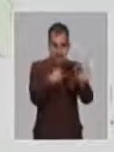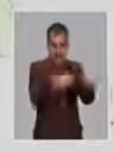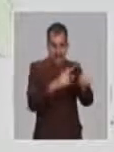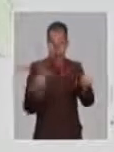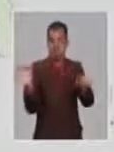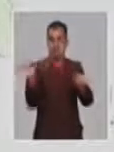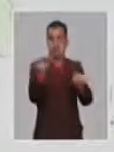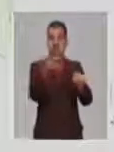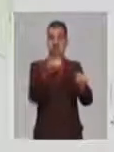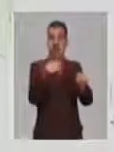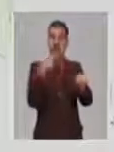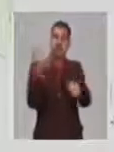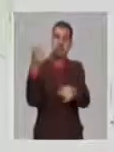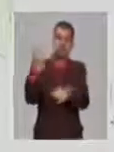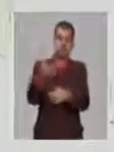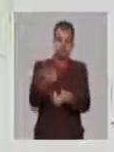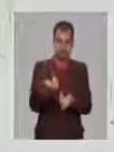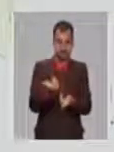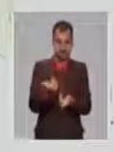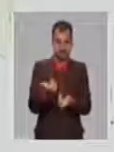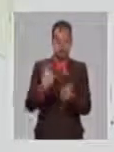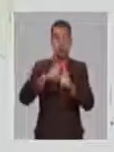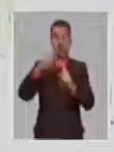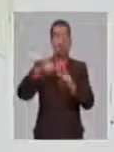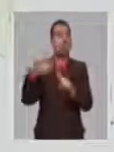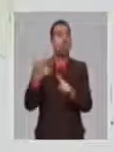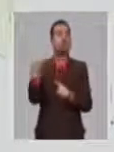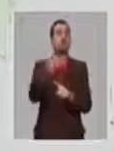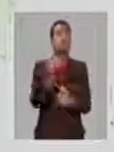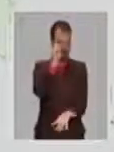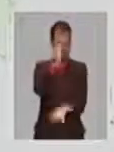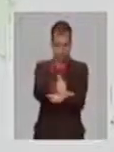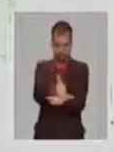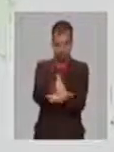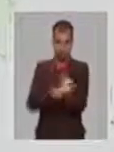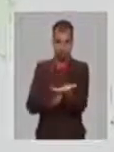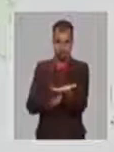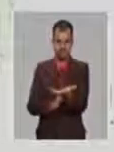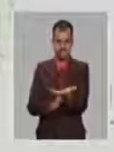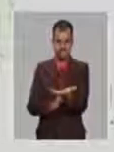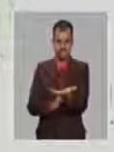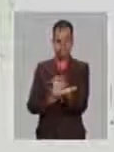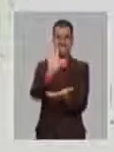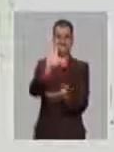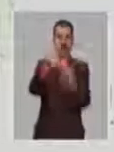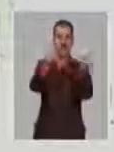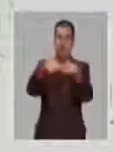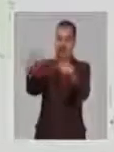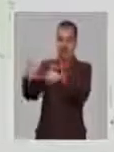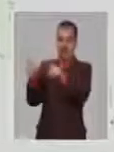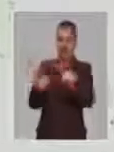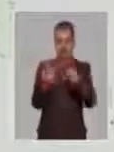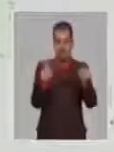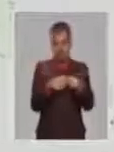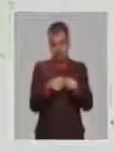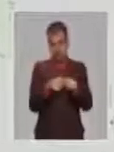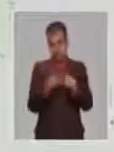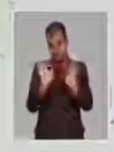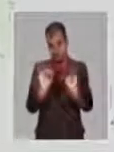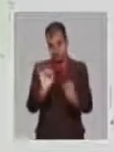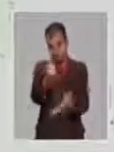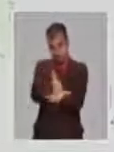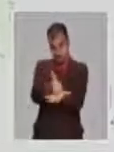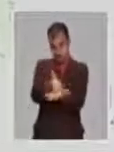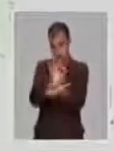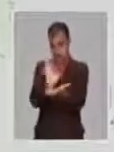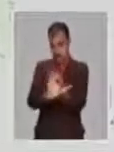salud. En el caso de Guantánamo, es el municipio de Guantánamo con las 5 áreas de salud de ese municipio que abarcan todo el